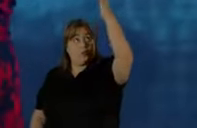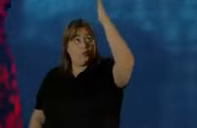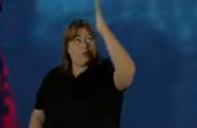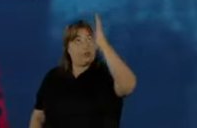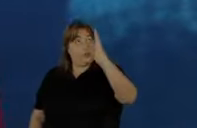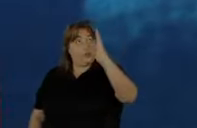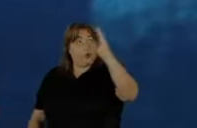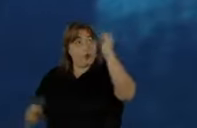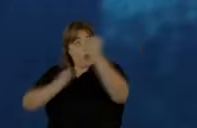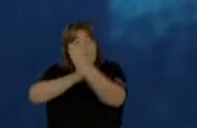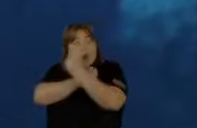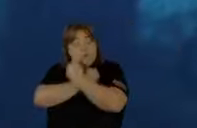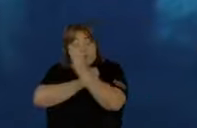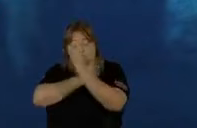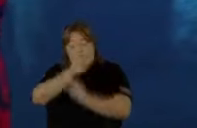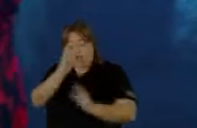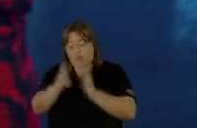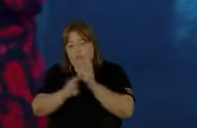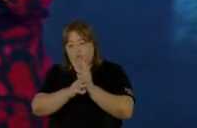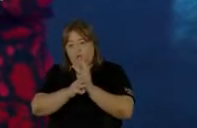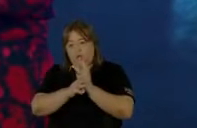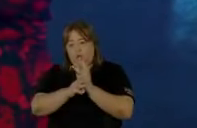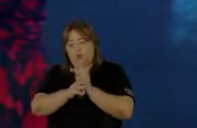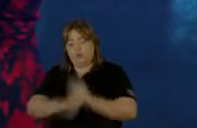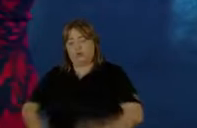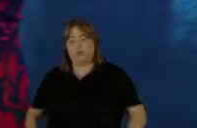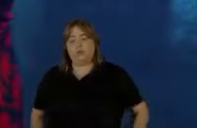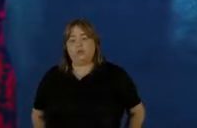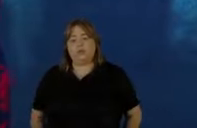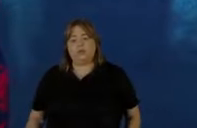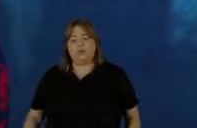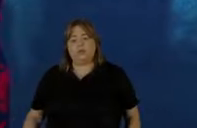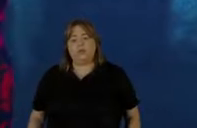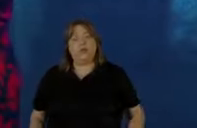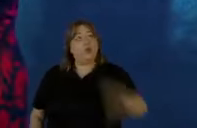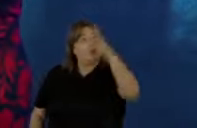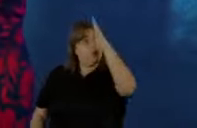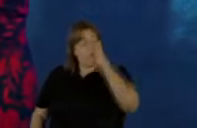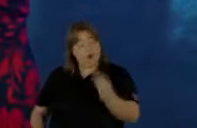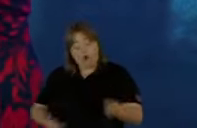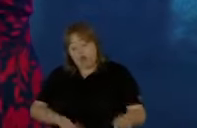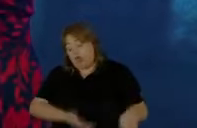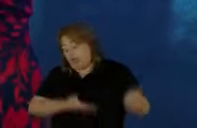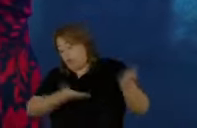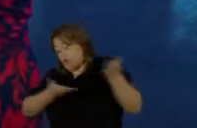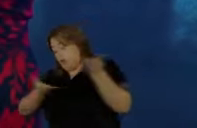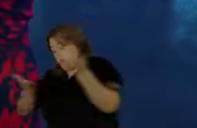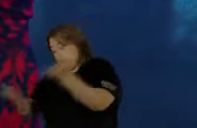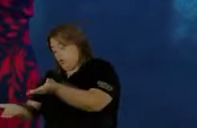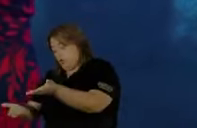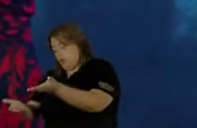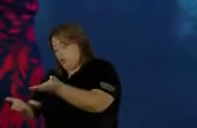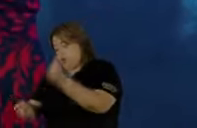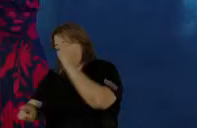¿Cuál fue la razón? Que Dios amó al mundo. Que dio a su Hijo unigénito para que todo aquel que en Él